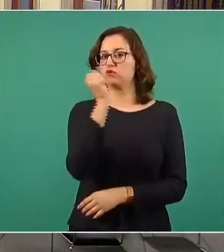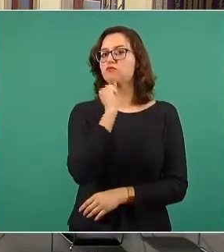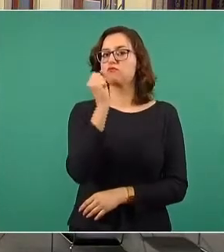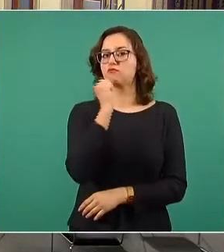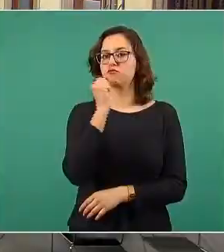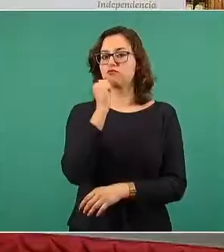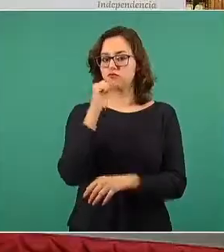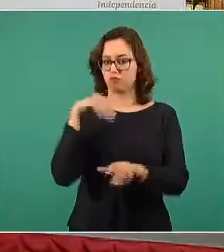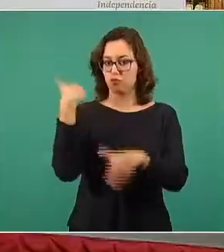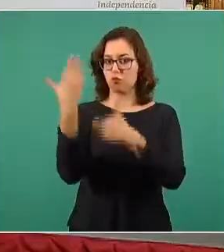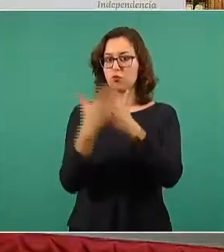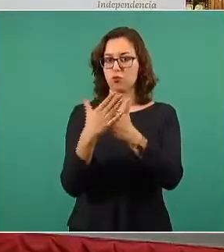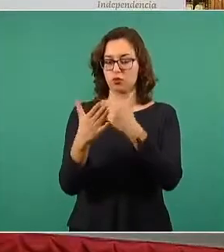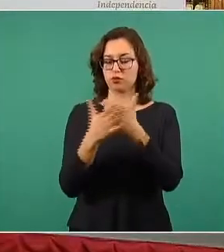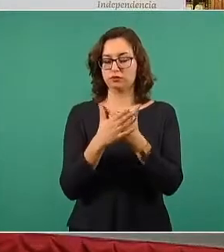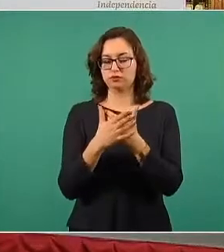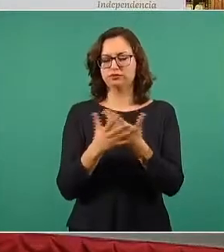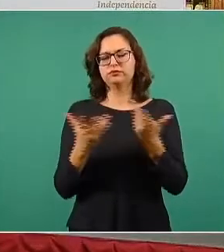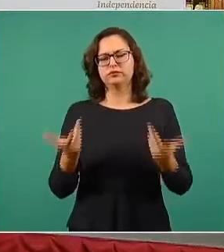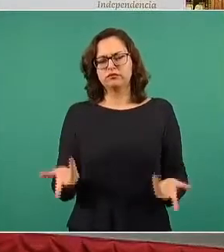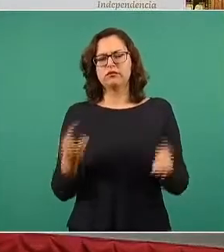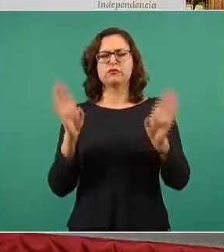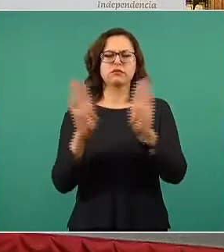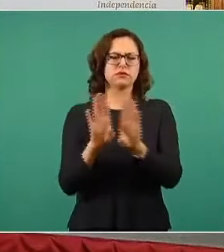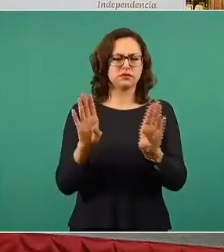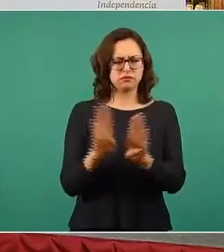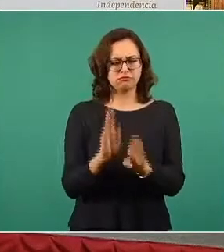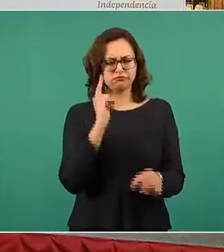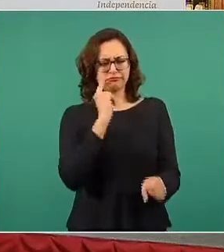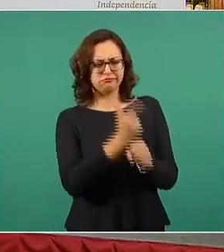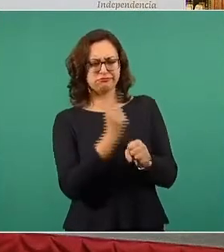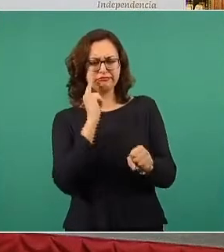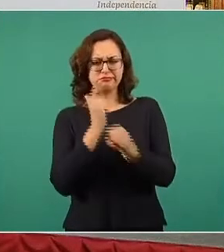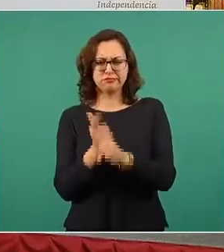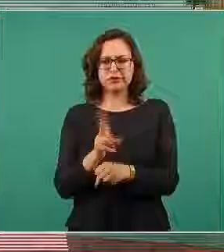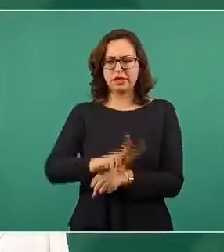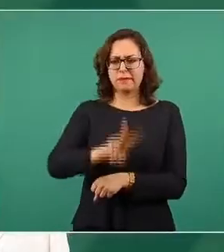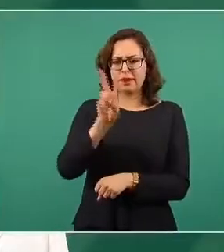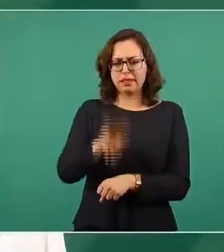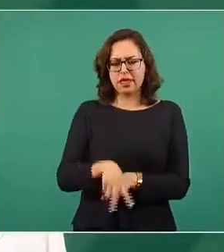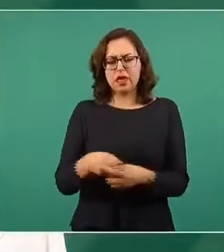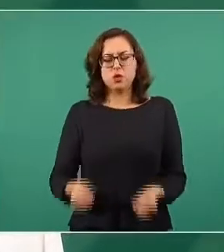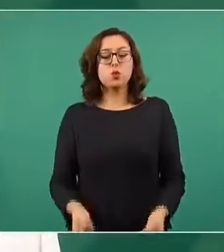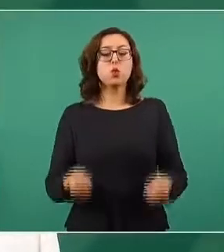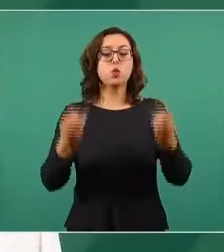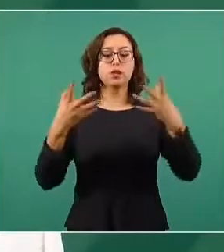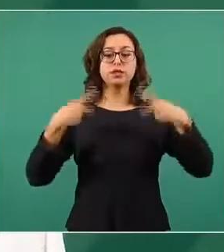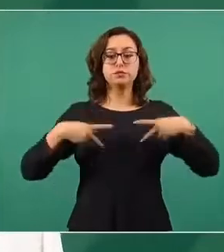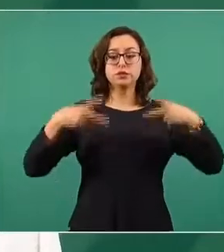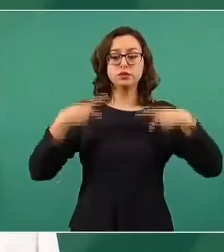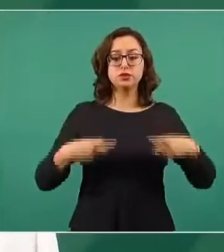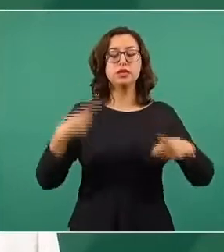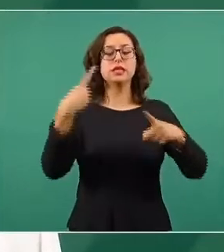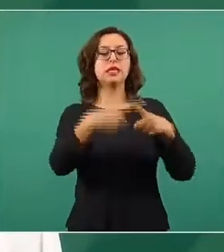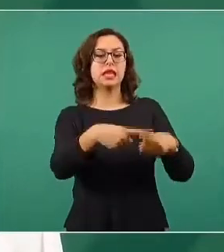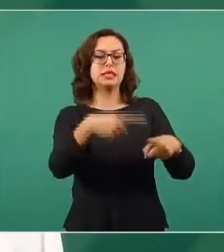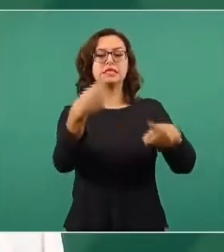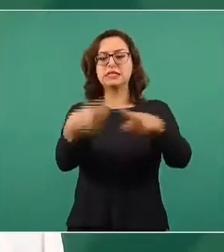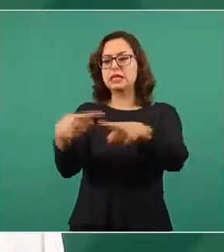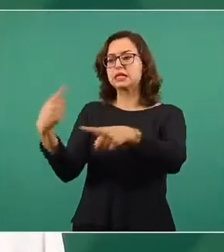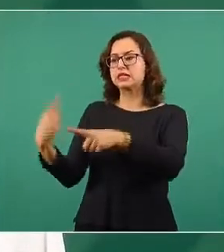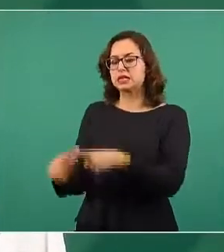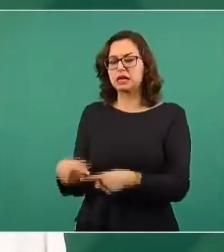este proceso de identificación, de reconocimiento en términos del tamaño poblacional, de quiénes son estos grupos, qué tipo